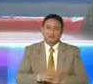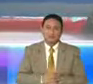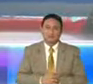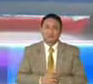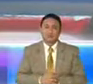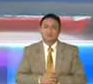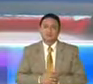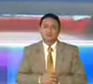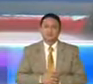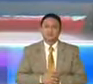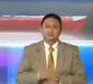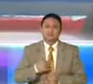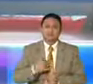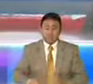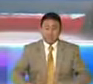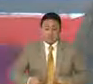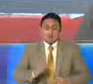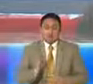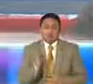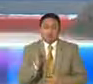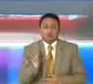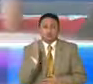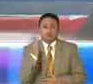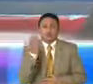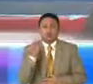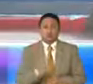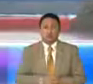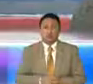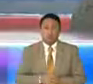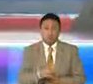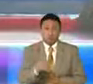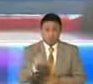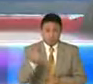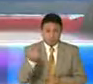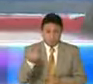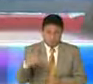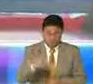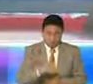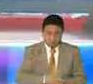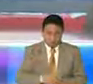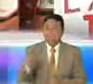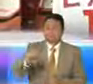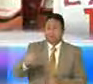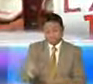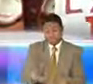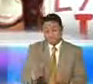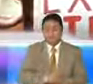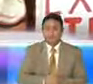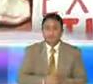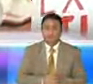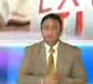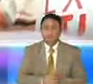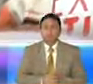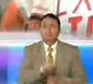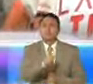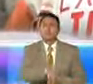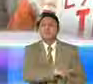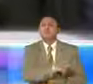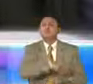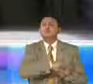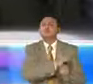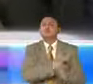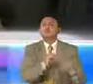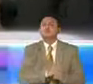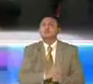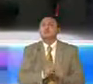igual. Nuestra vida va cambiando. ¿Necesita para eso? Claro, necesito para eso. Quienes tampoco han recibido los incentivos son